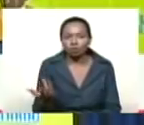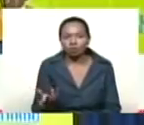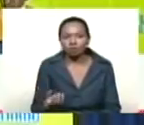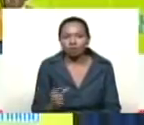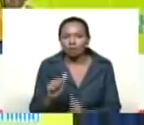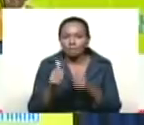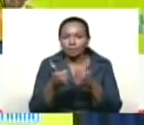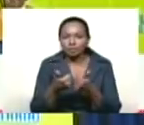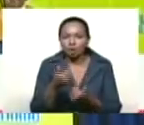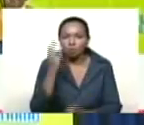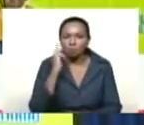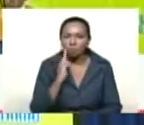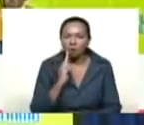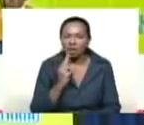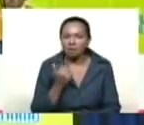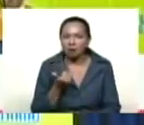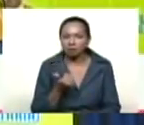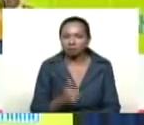Bolívar,